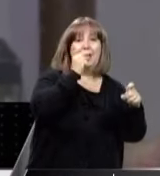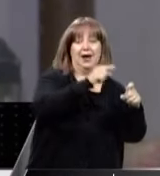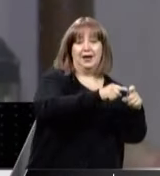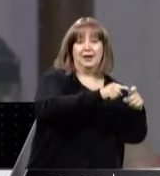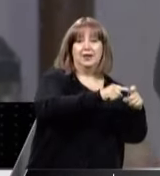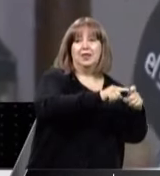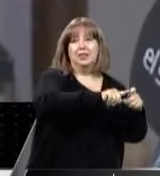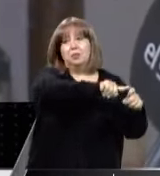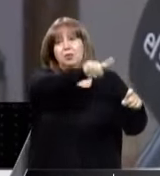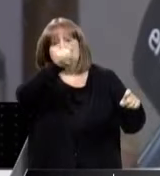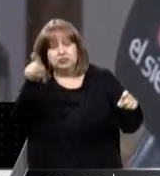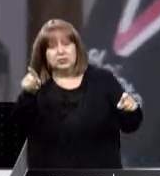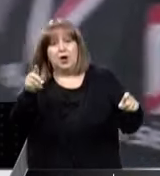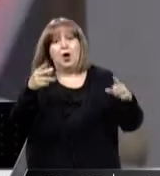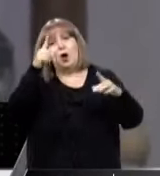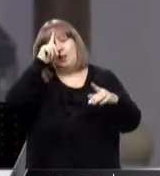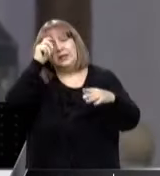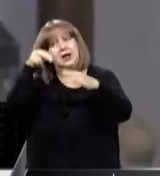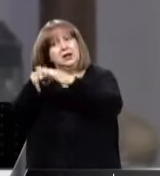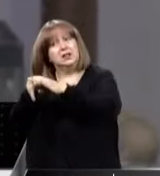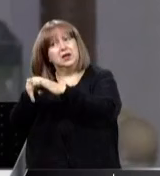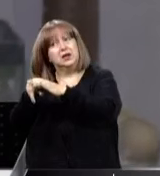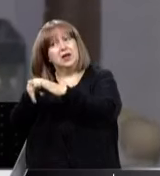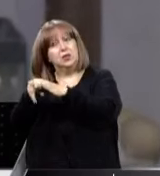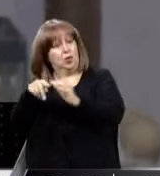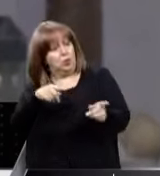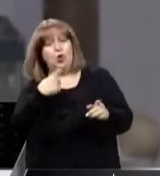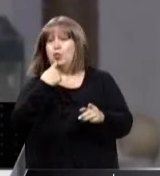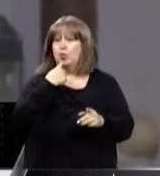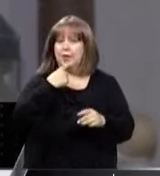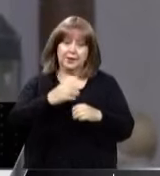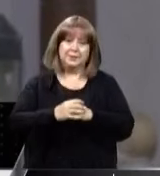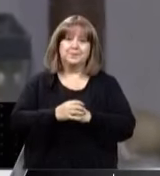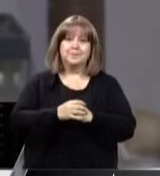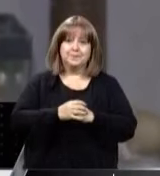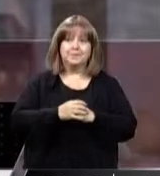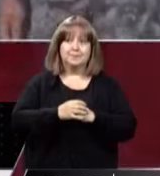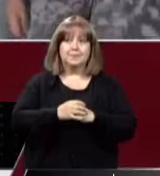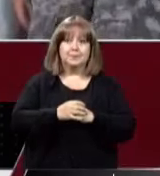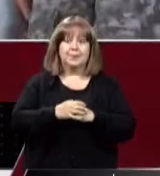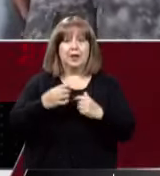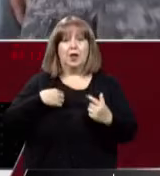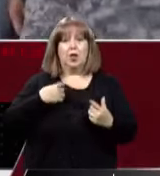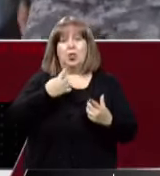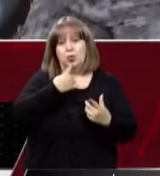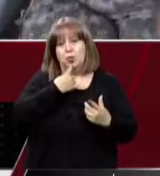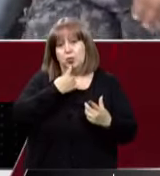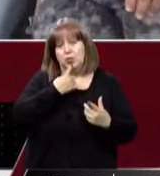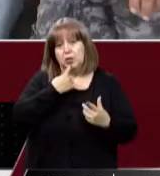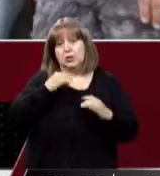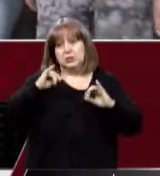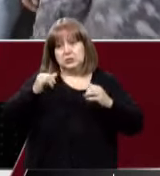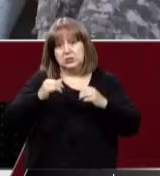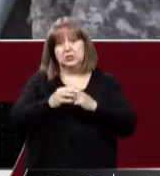Noti, ¿vos tuviste dudas de lo que había pasado? Sí, después de que yo he estado en